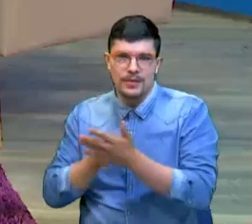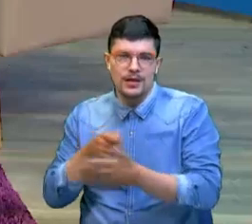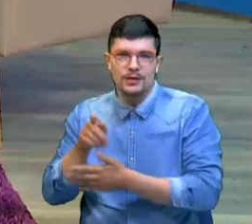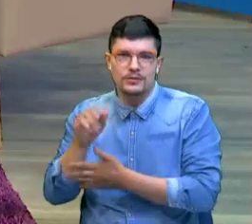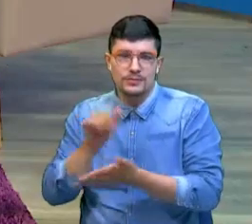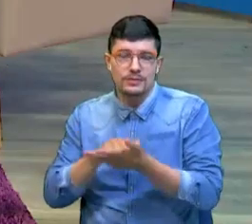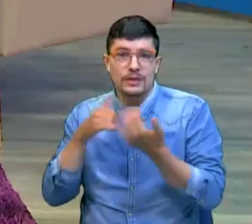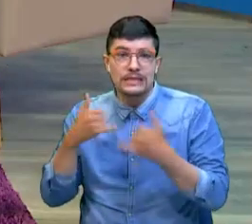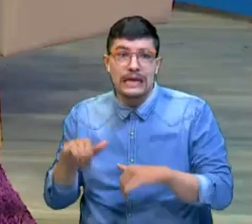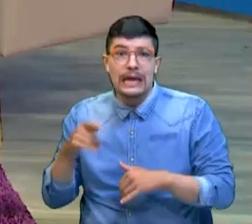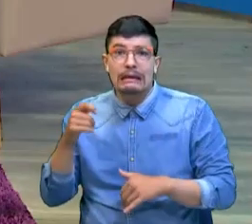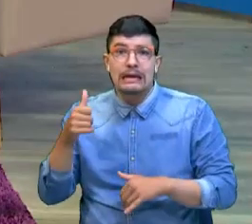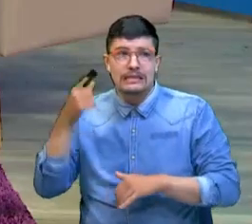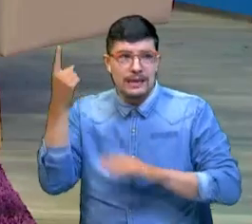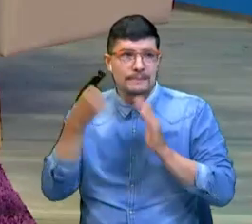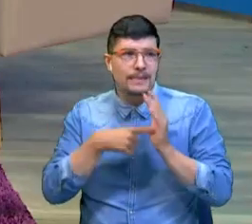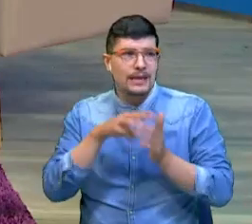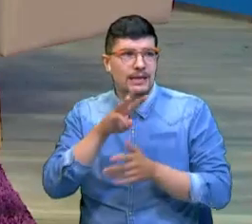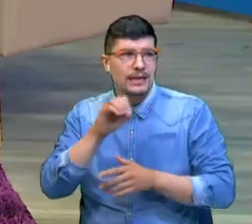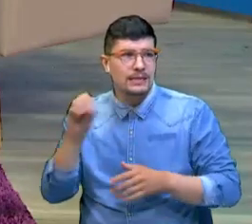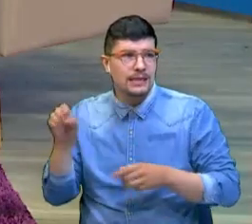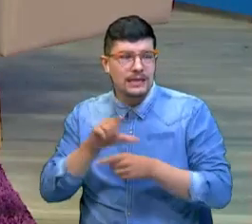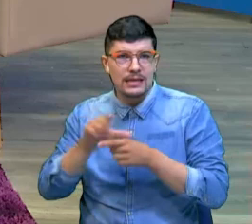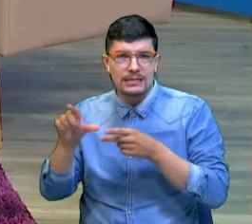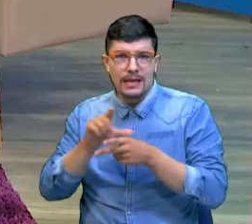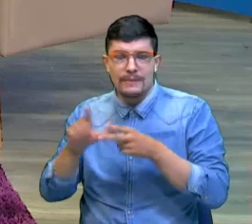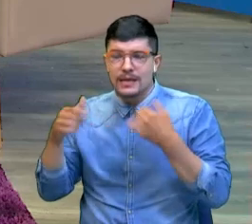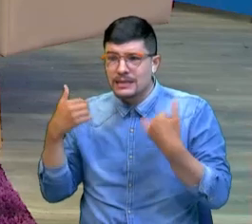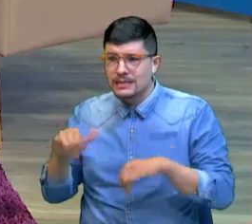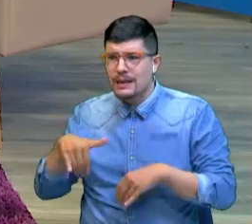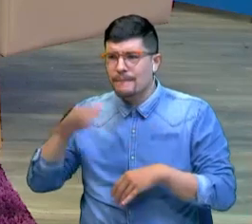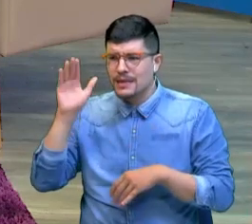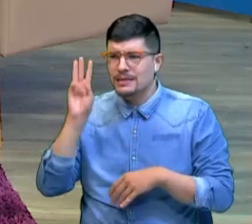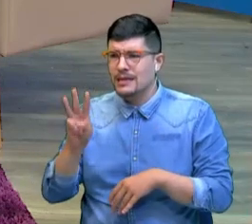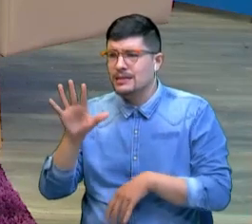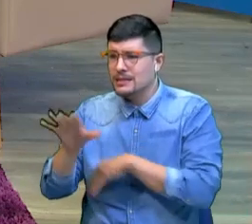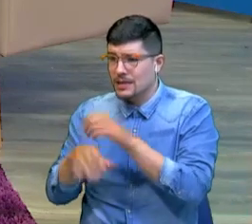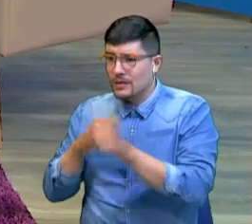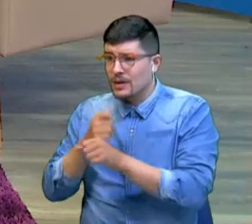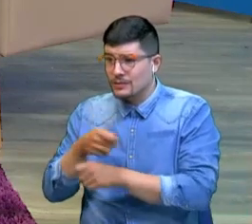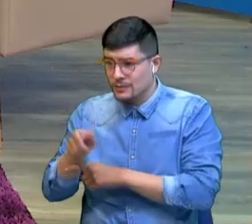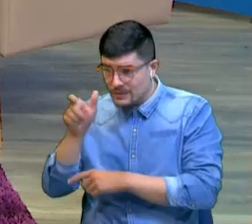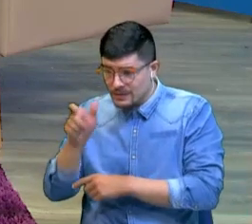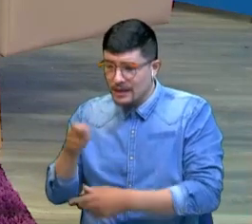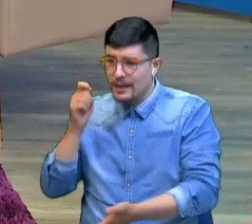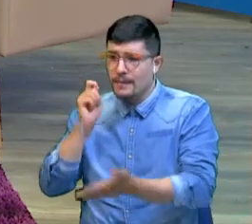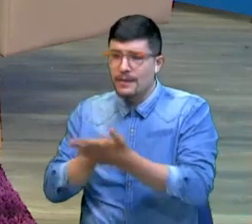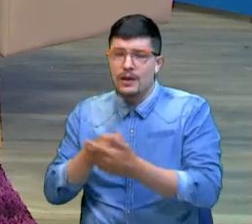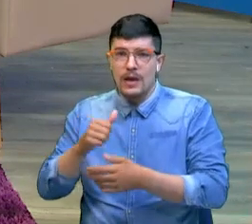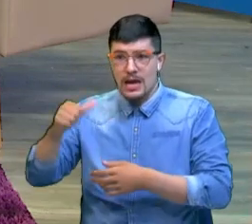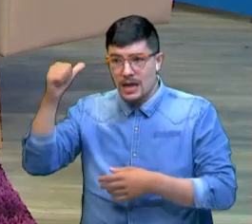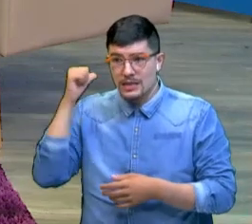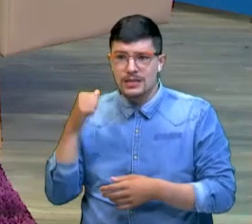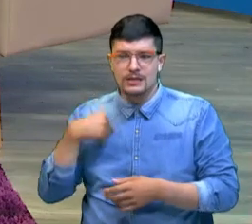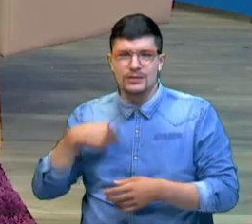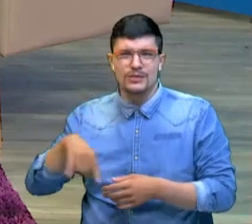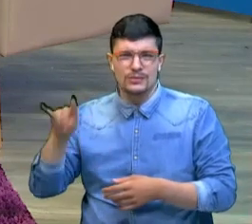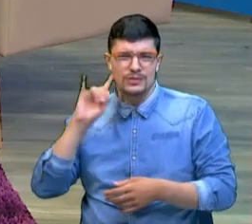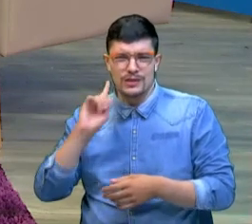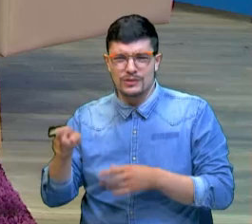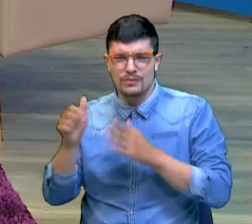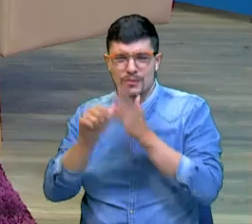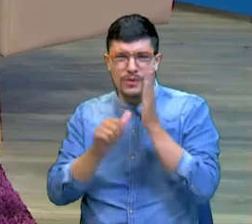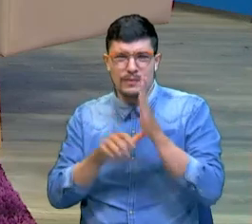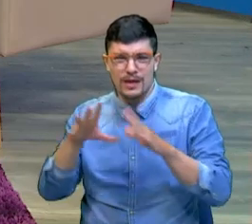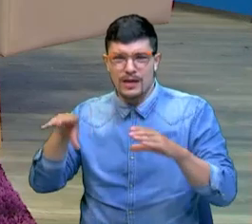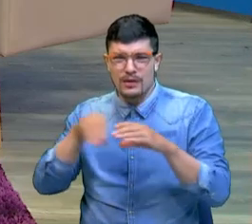ya va a completar las 1.300 semanas porque ya tiene más de 35 años está pagando. Y ayer que escuché el programa por Troede con